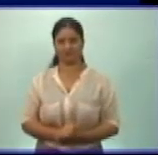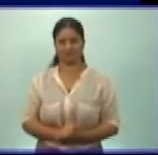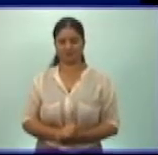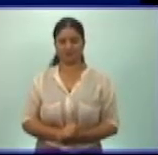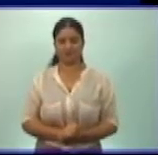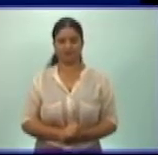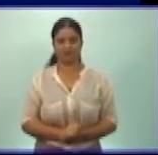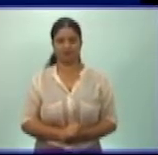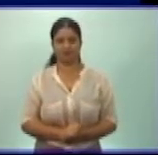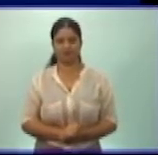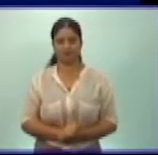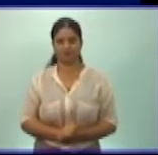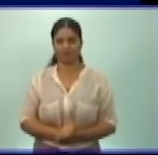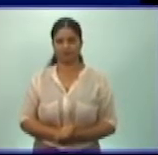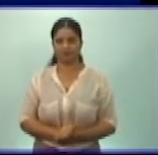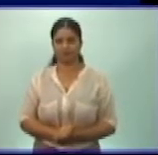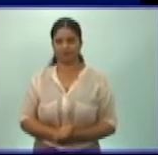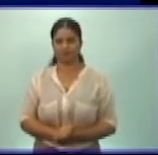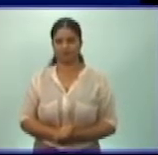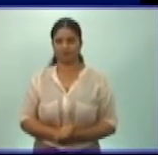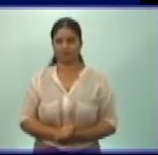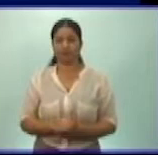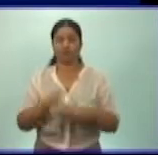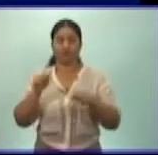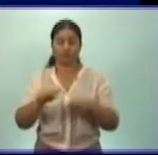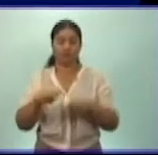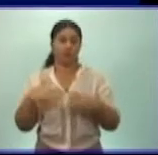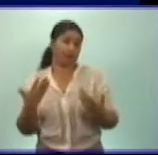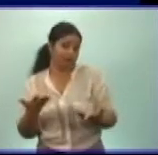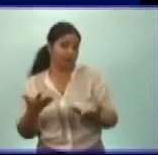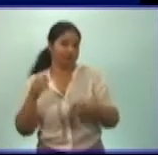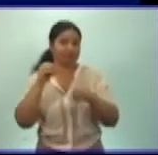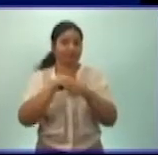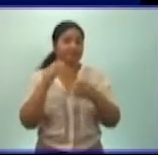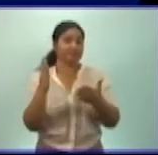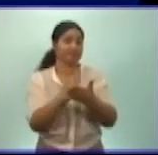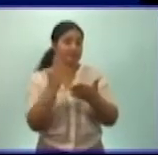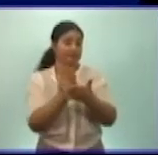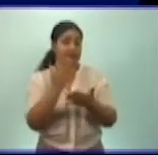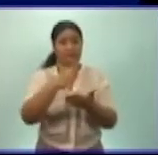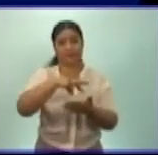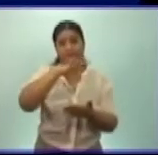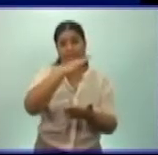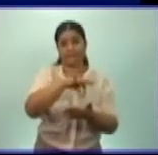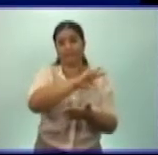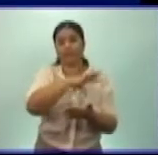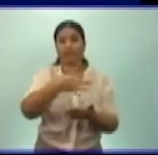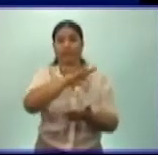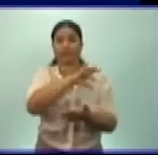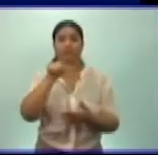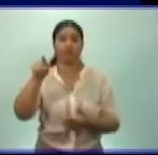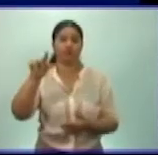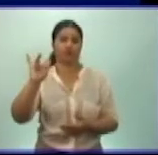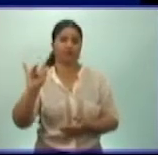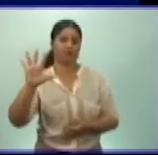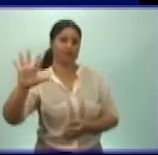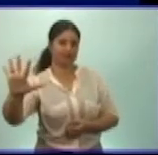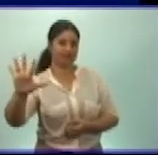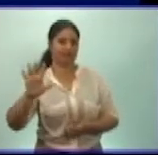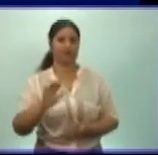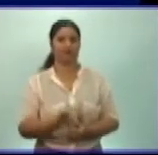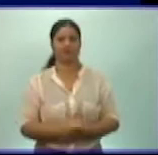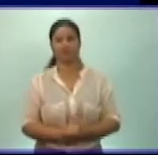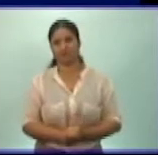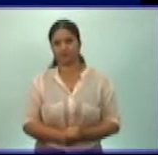español que aparece en su libro de texto en la página 175, que equivale a decir: el Estado soy